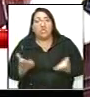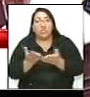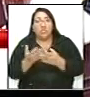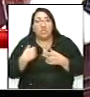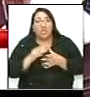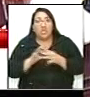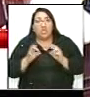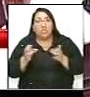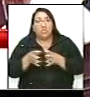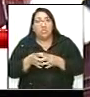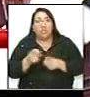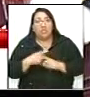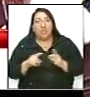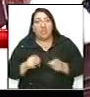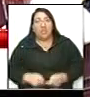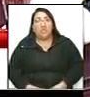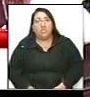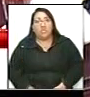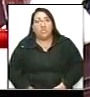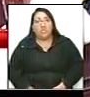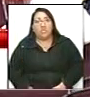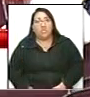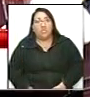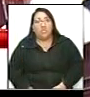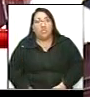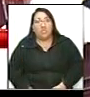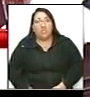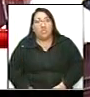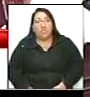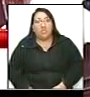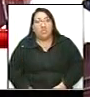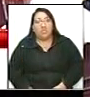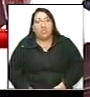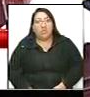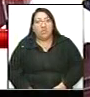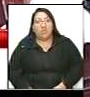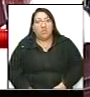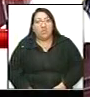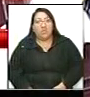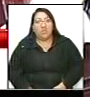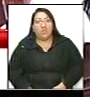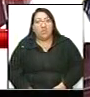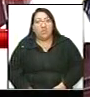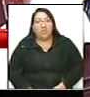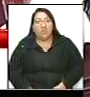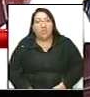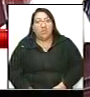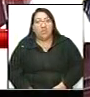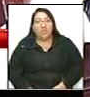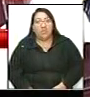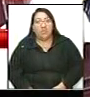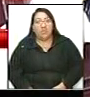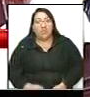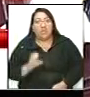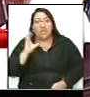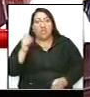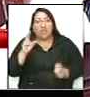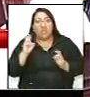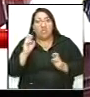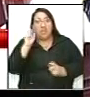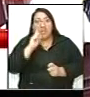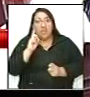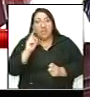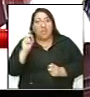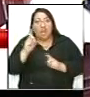etcétera. Entonces, creo que el tema de la mentira o el tema del examen, que a algunos le